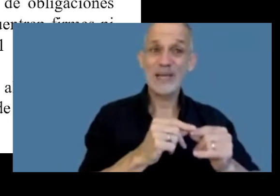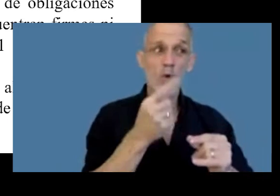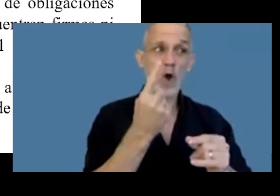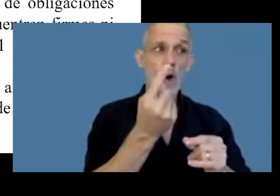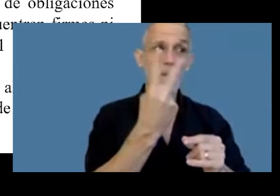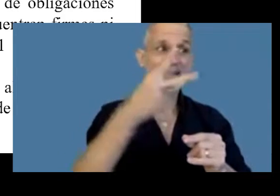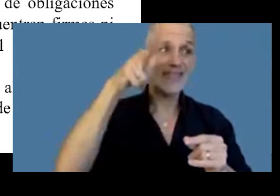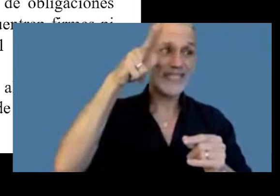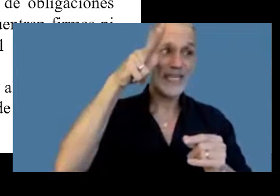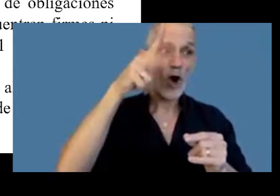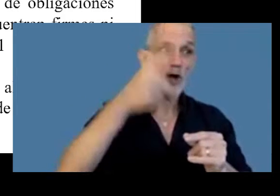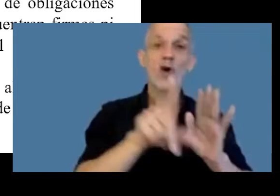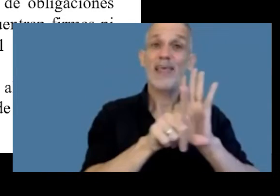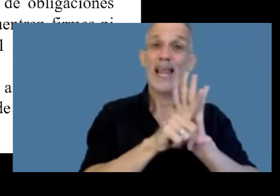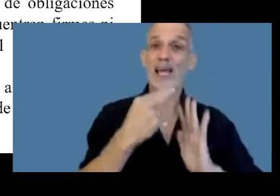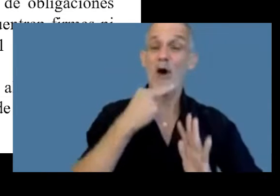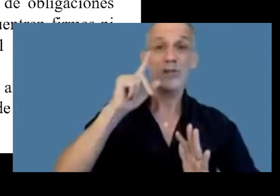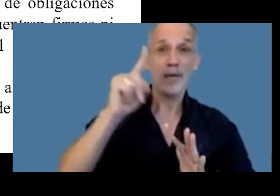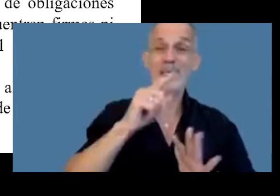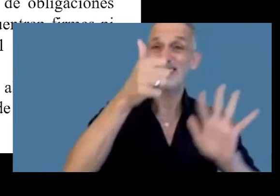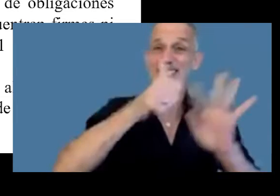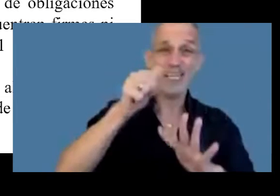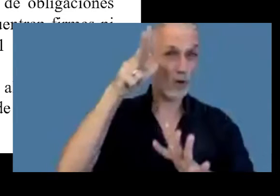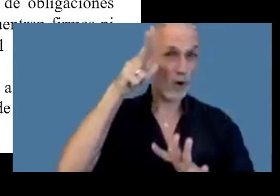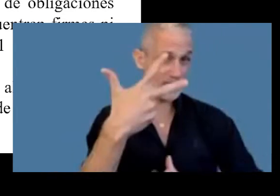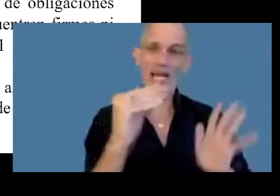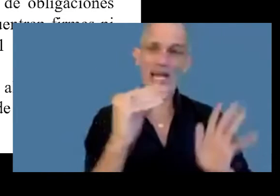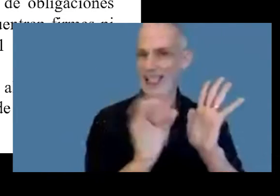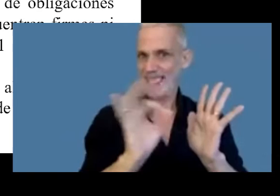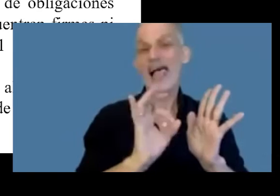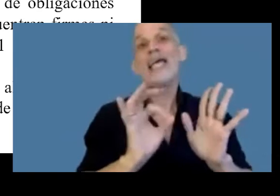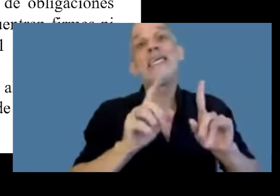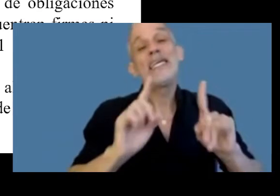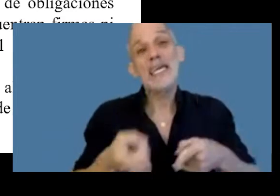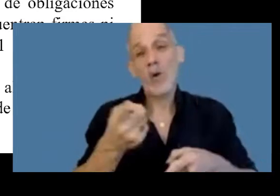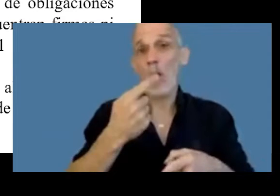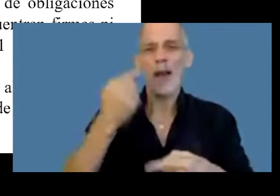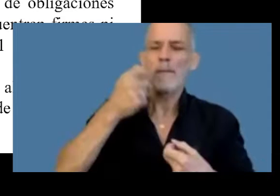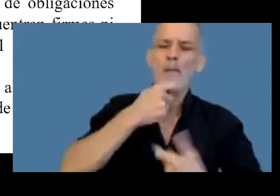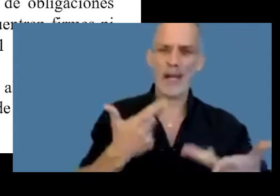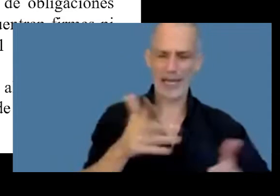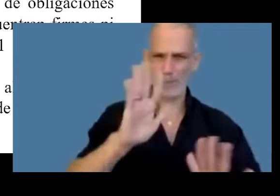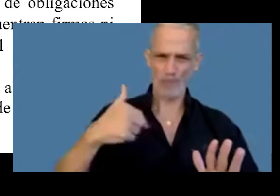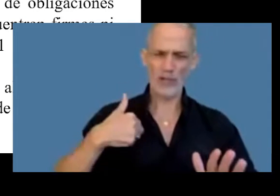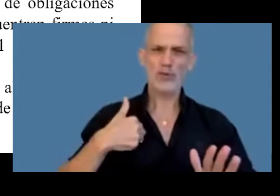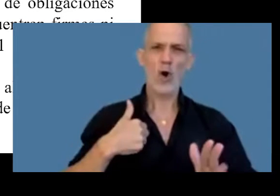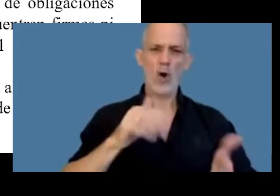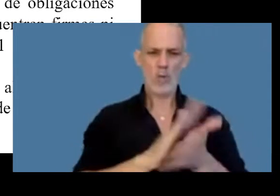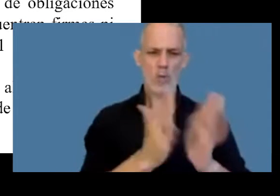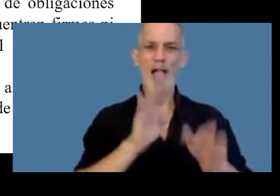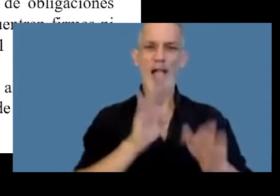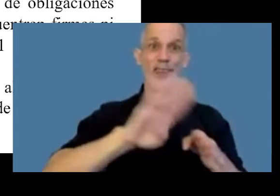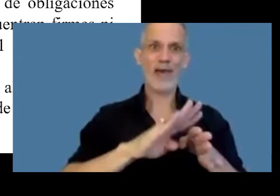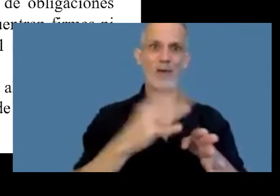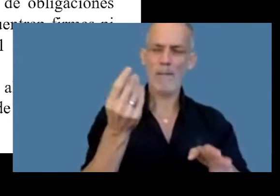28 de la Ley 11.683, cuidado que si yo compenso deuda con saldos a